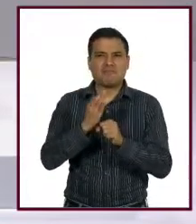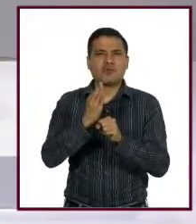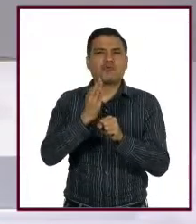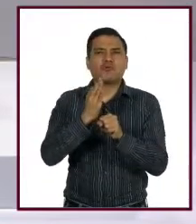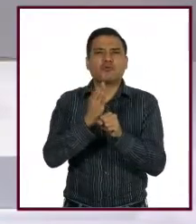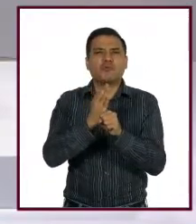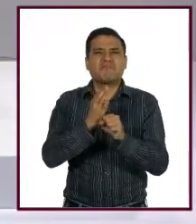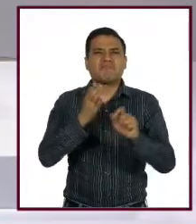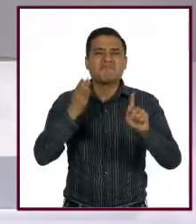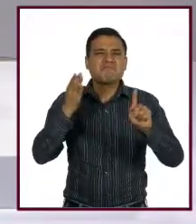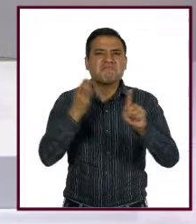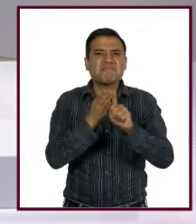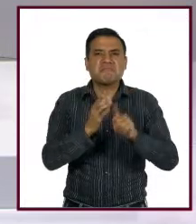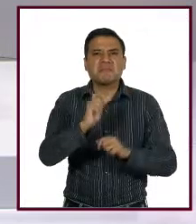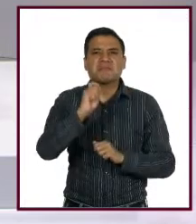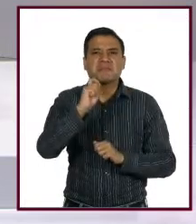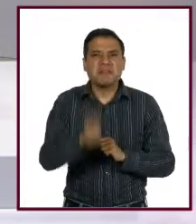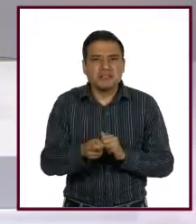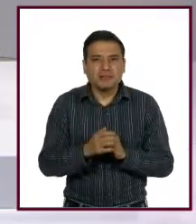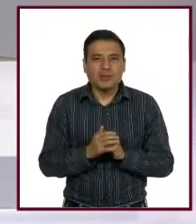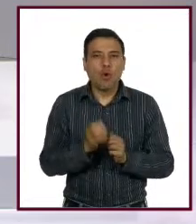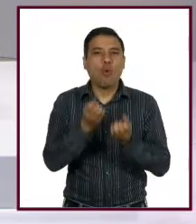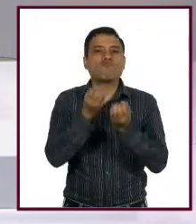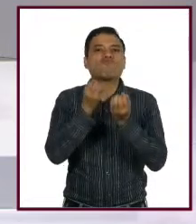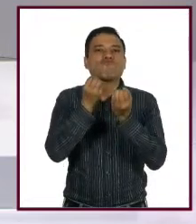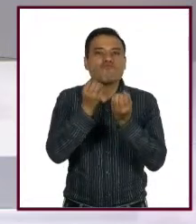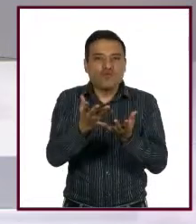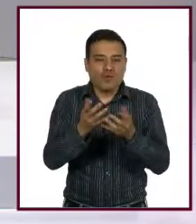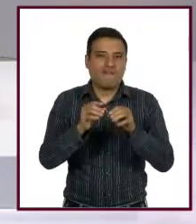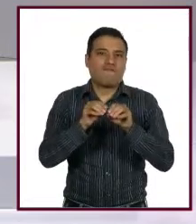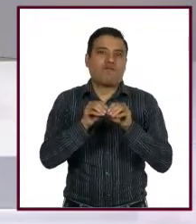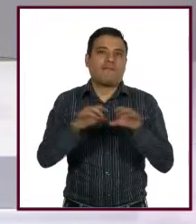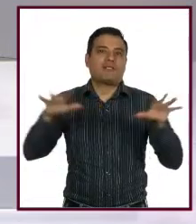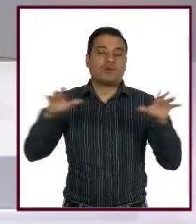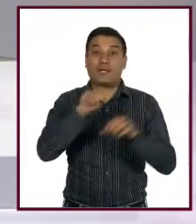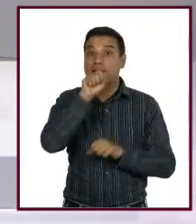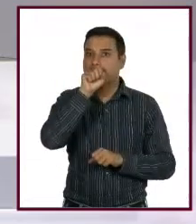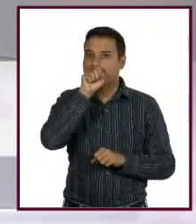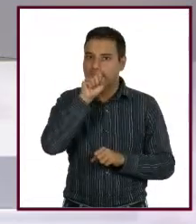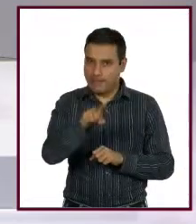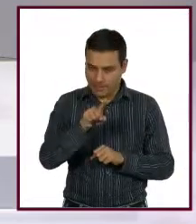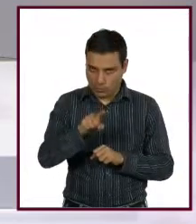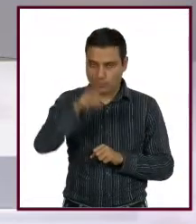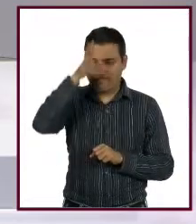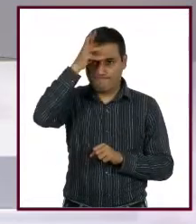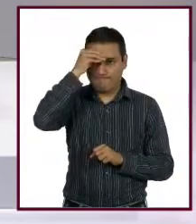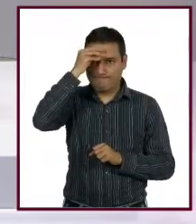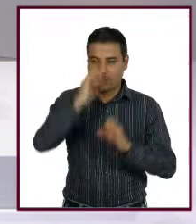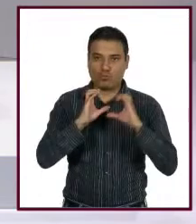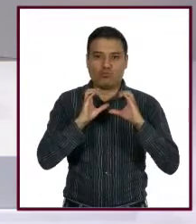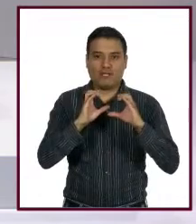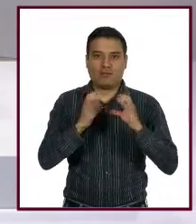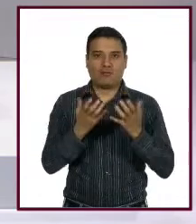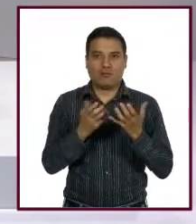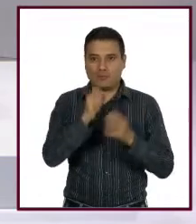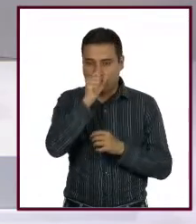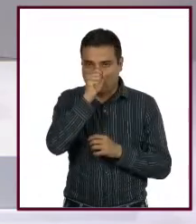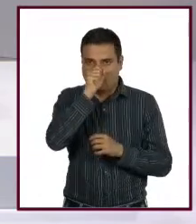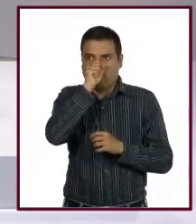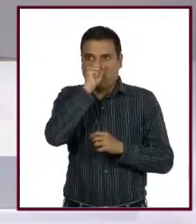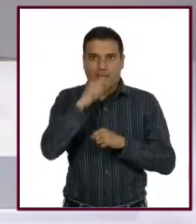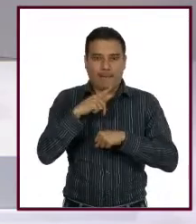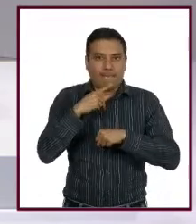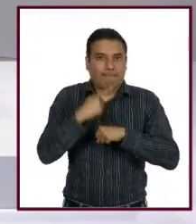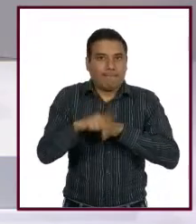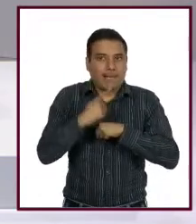es brindarnos información, alertarnos y sobre todo conocer los efectos a corto, mediano plazo y la salud